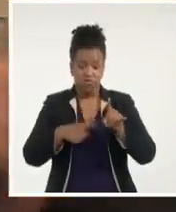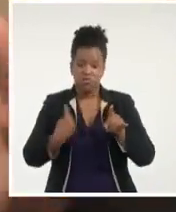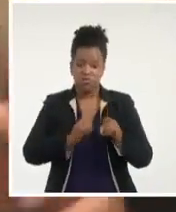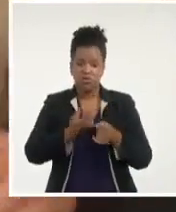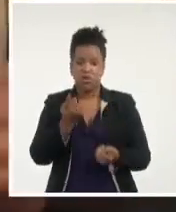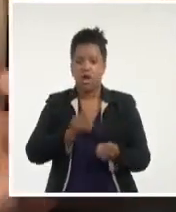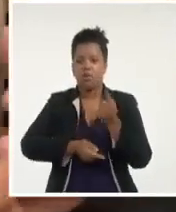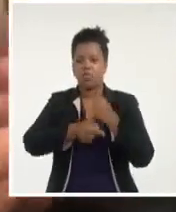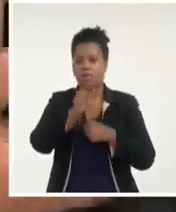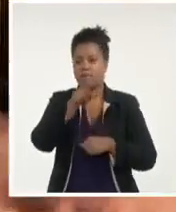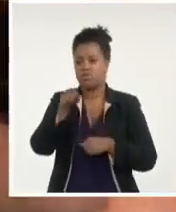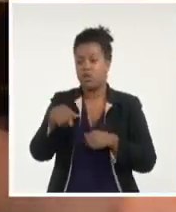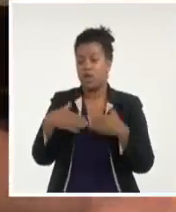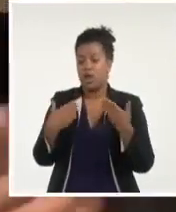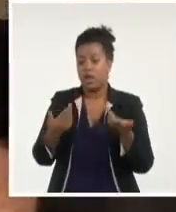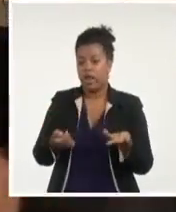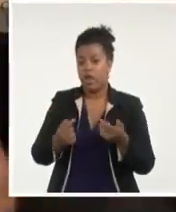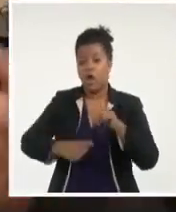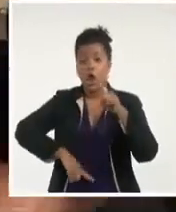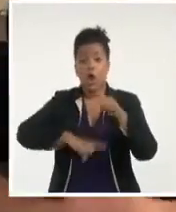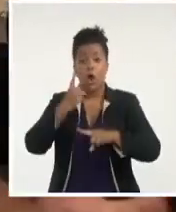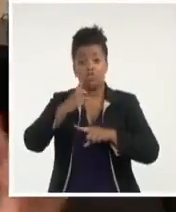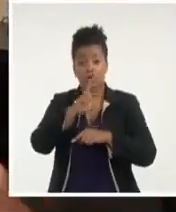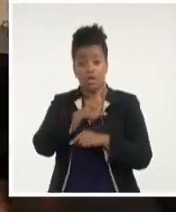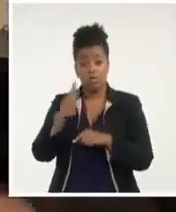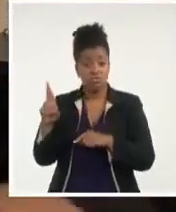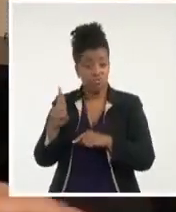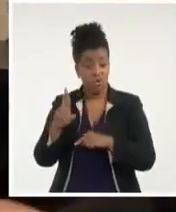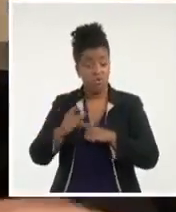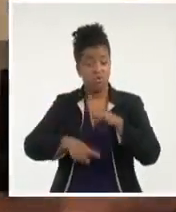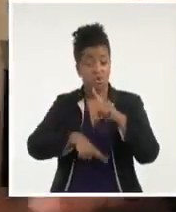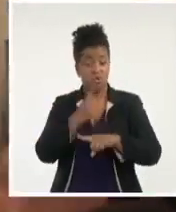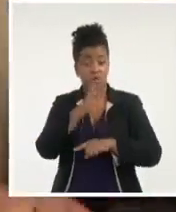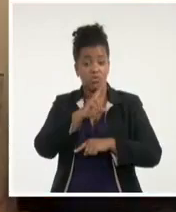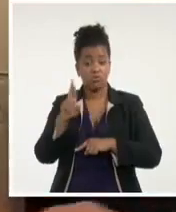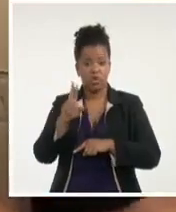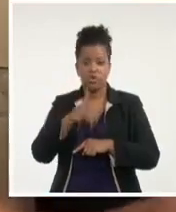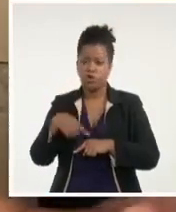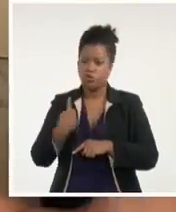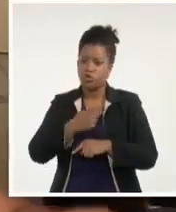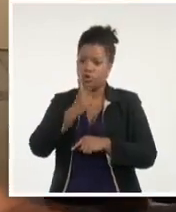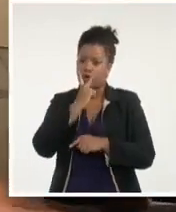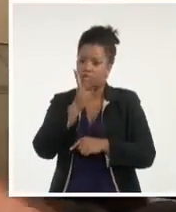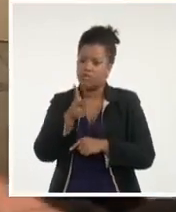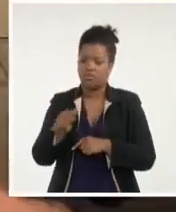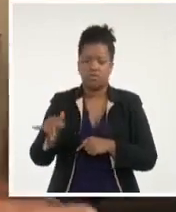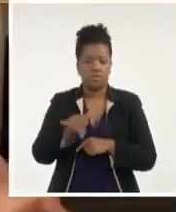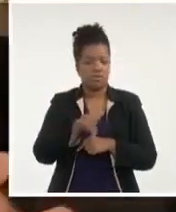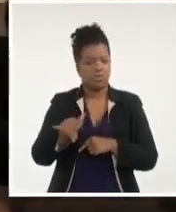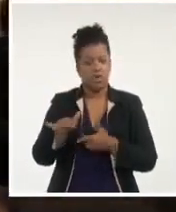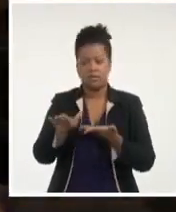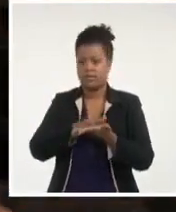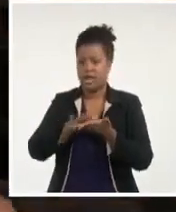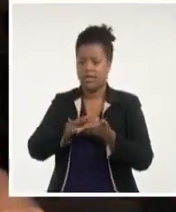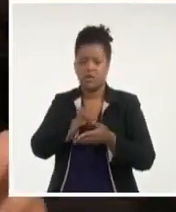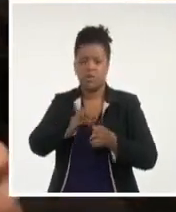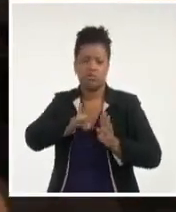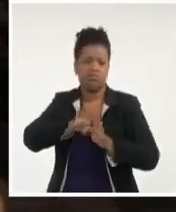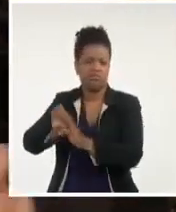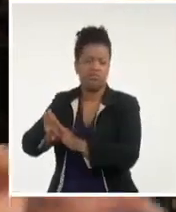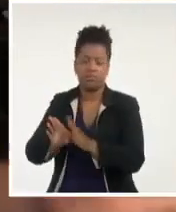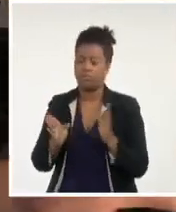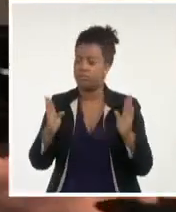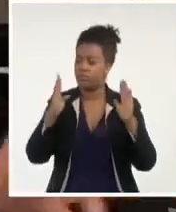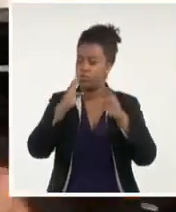son contrarios al sistema político cubano, contrarios a la revolución, y lo hemos atendido de igual manera, sin ningún tipo